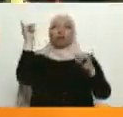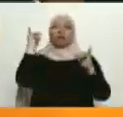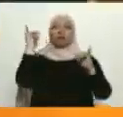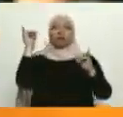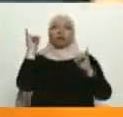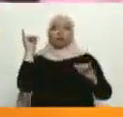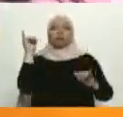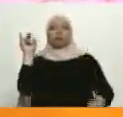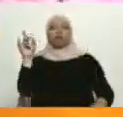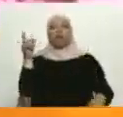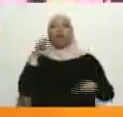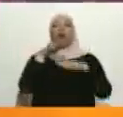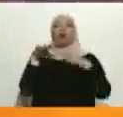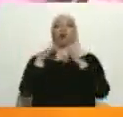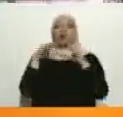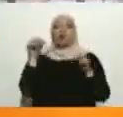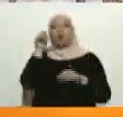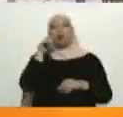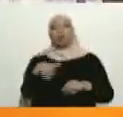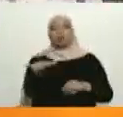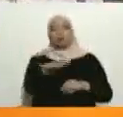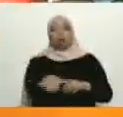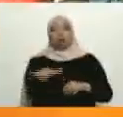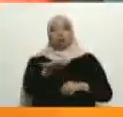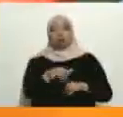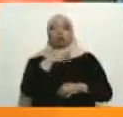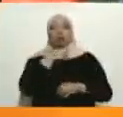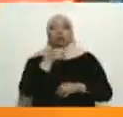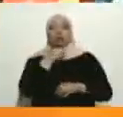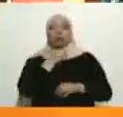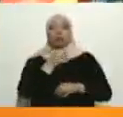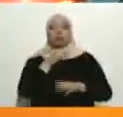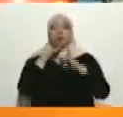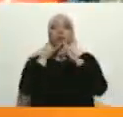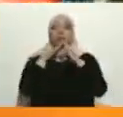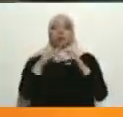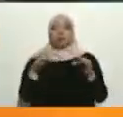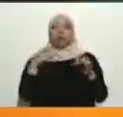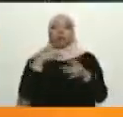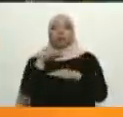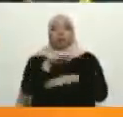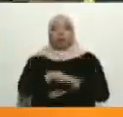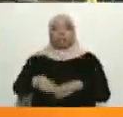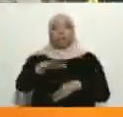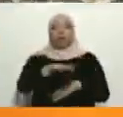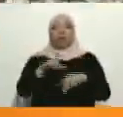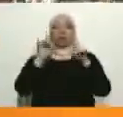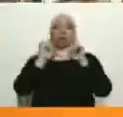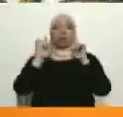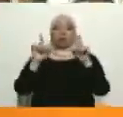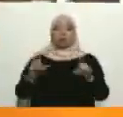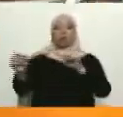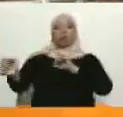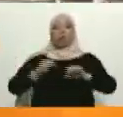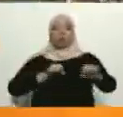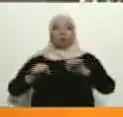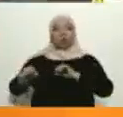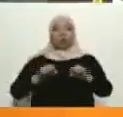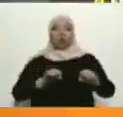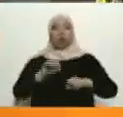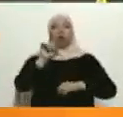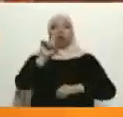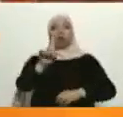todo el pueblo disfrutó y nosotros con todas estas plazas bulevares Tuvimos una movilización de un